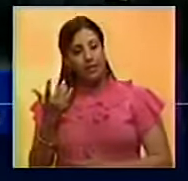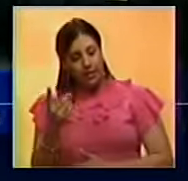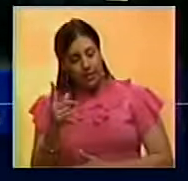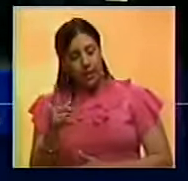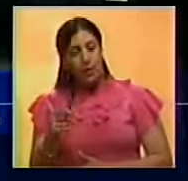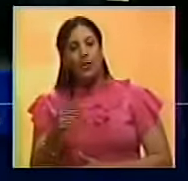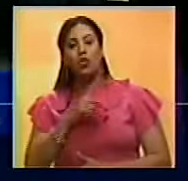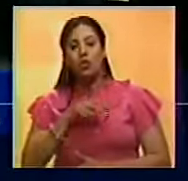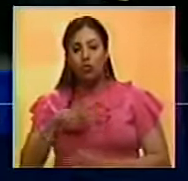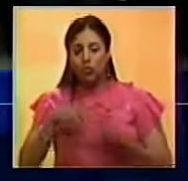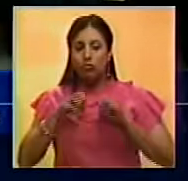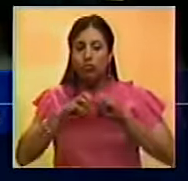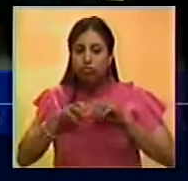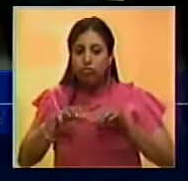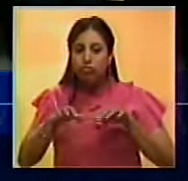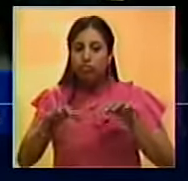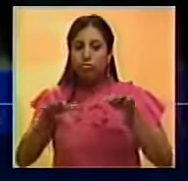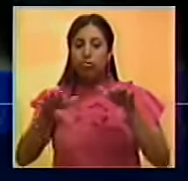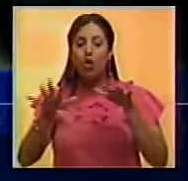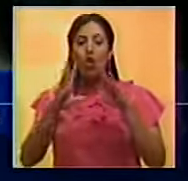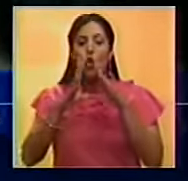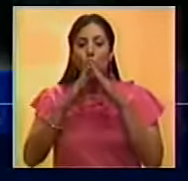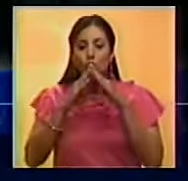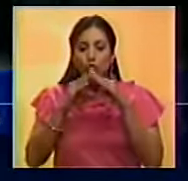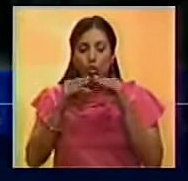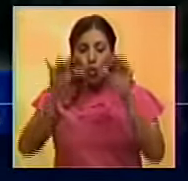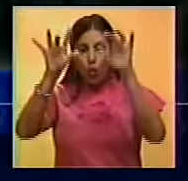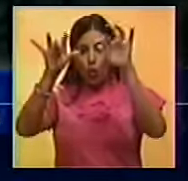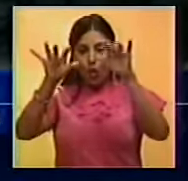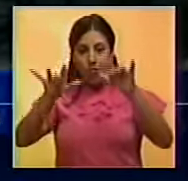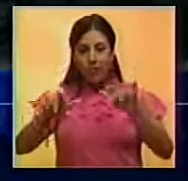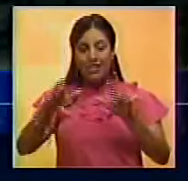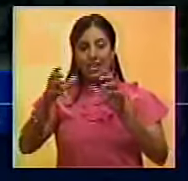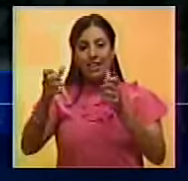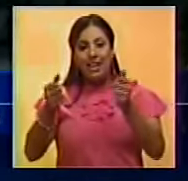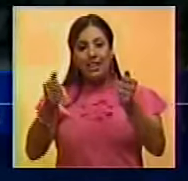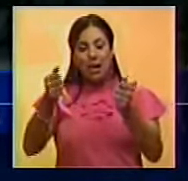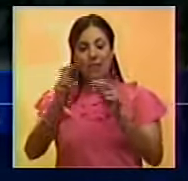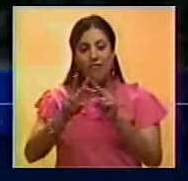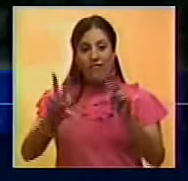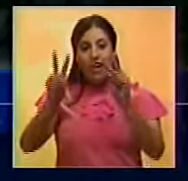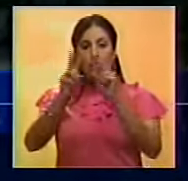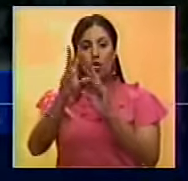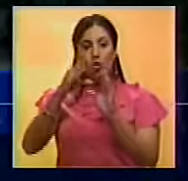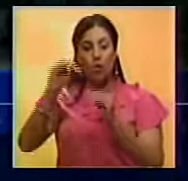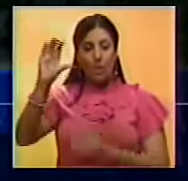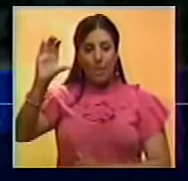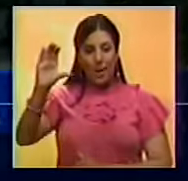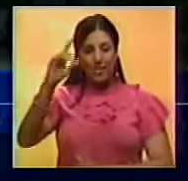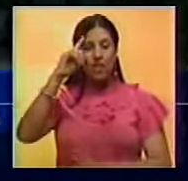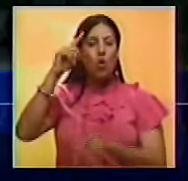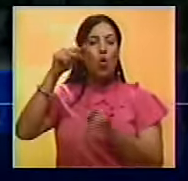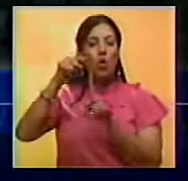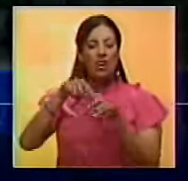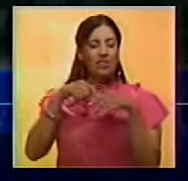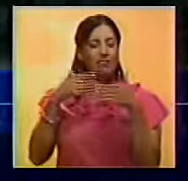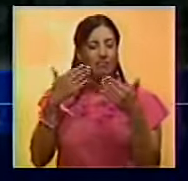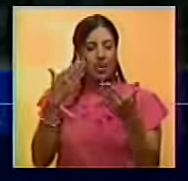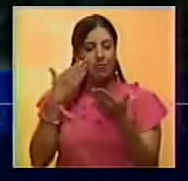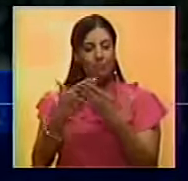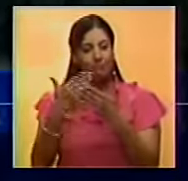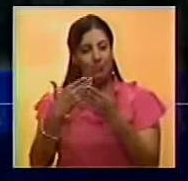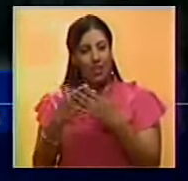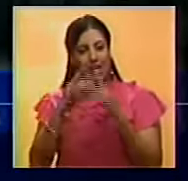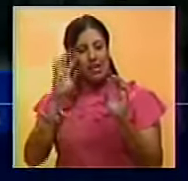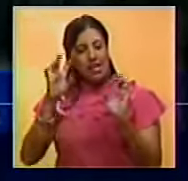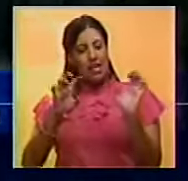Igualmente, estamos desplegados también en todas las oficinas de transporte de valores a nivel nacional, con la finalidad también de efectuar